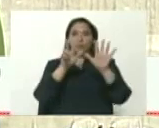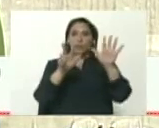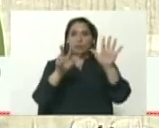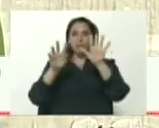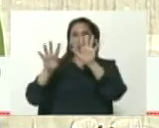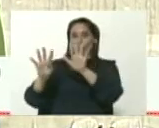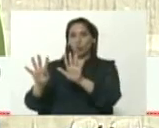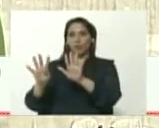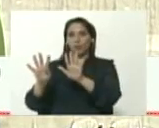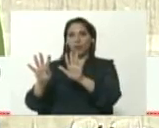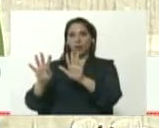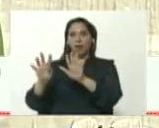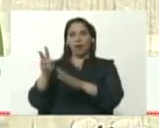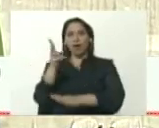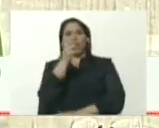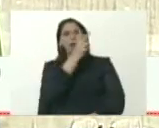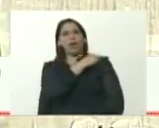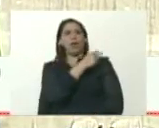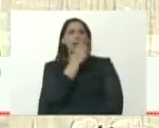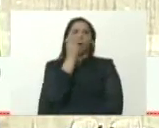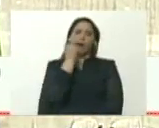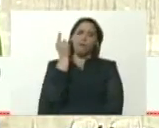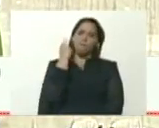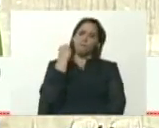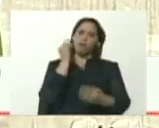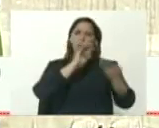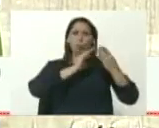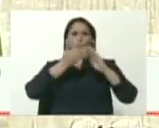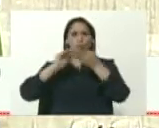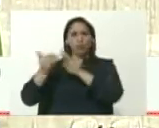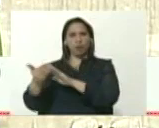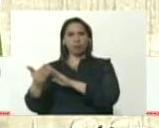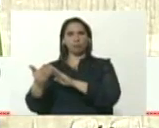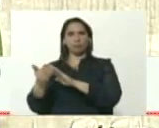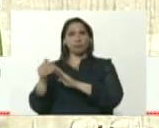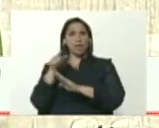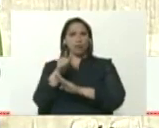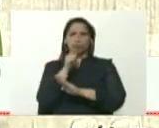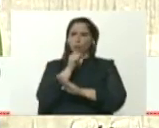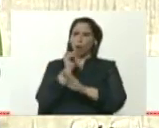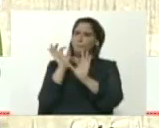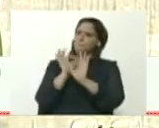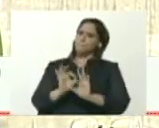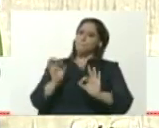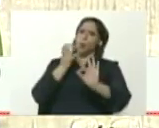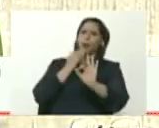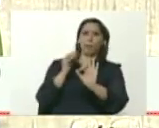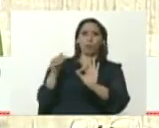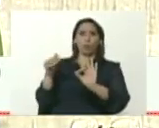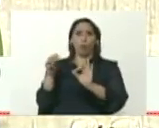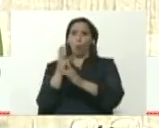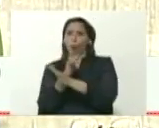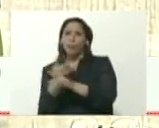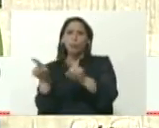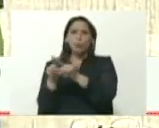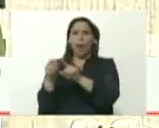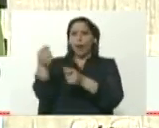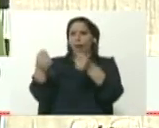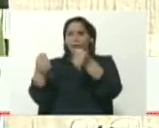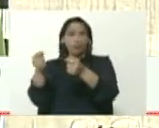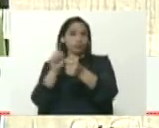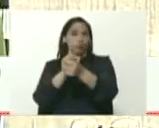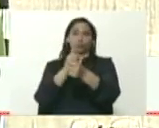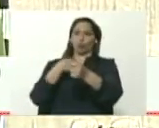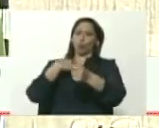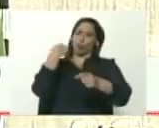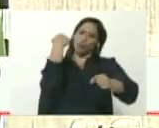47.489 jefes y jefas de comunidad. Esto no es, no estamos jugando carrito, estamos